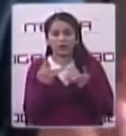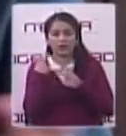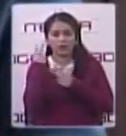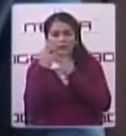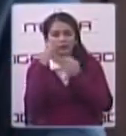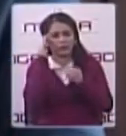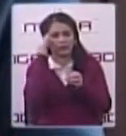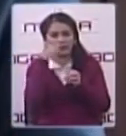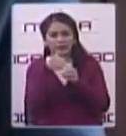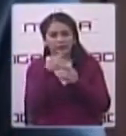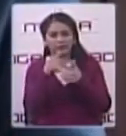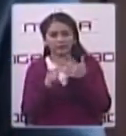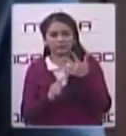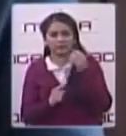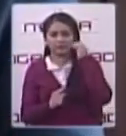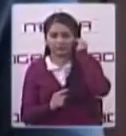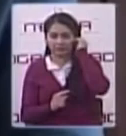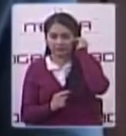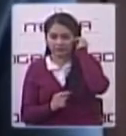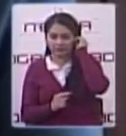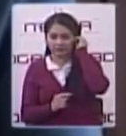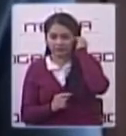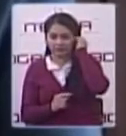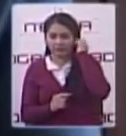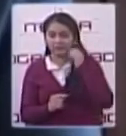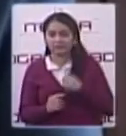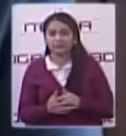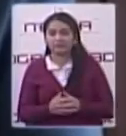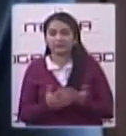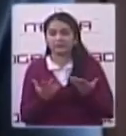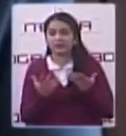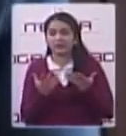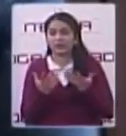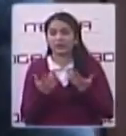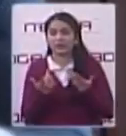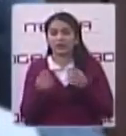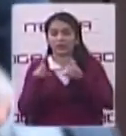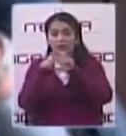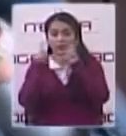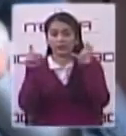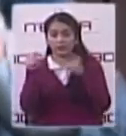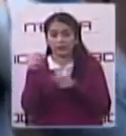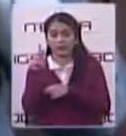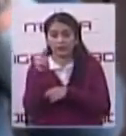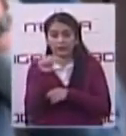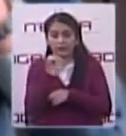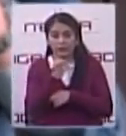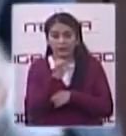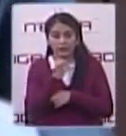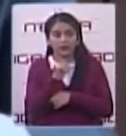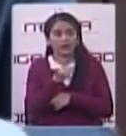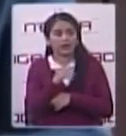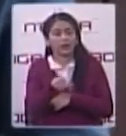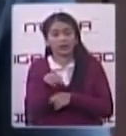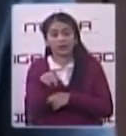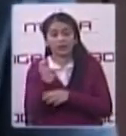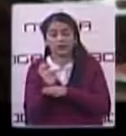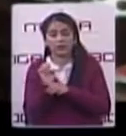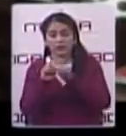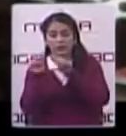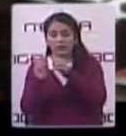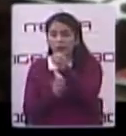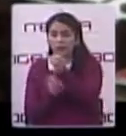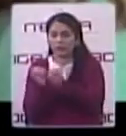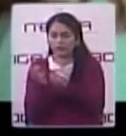es reunir a todas las oficinas de Grey Latinoamérica para exponer una visión de proyecto